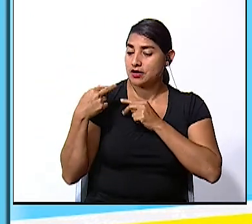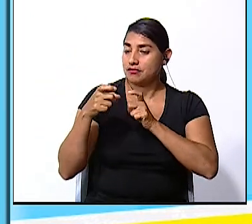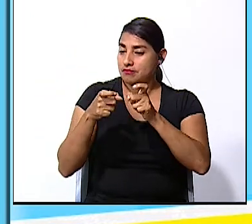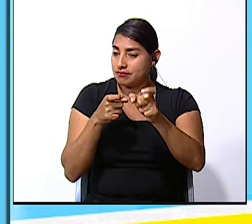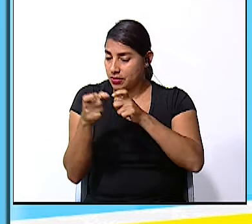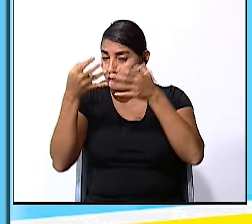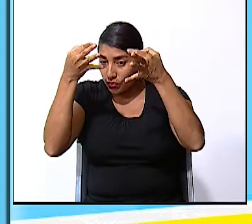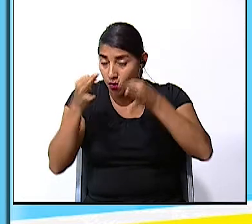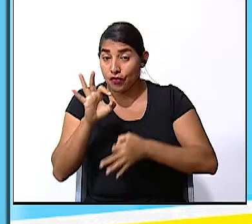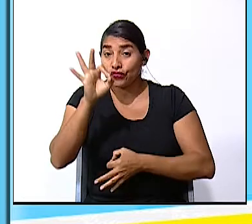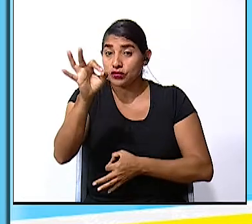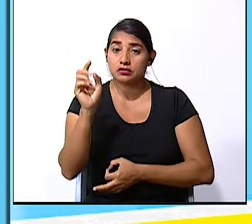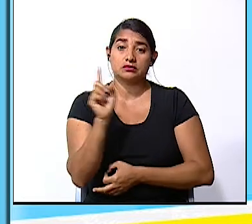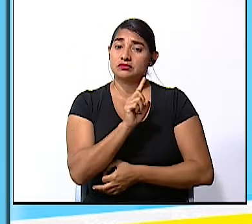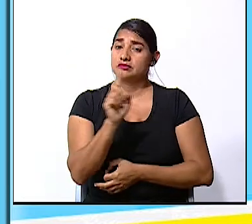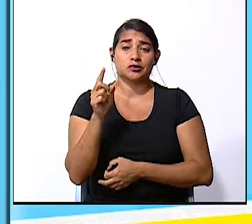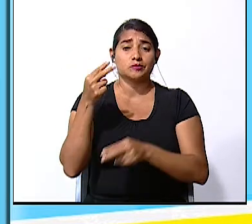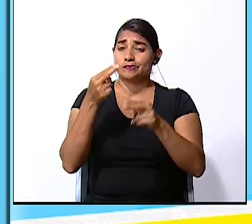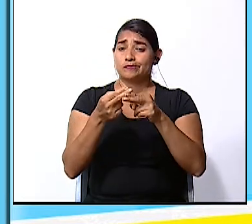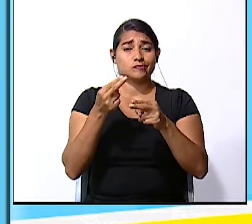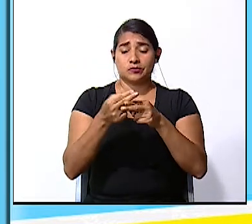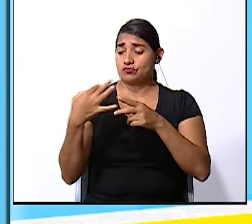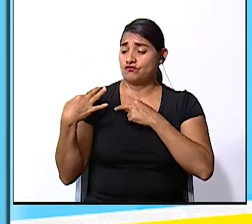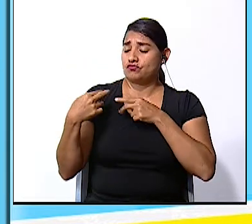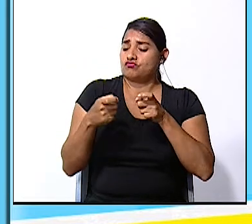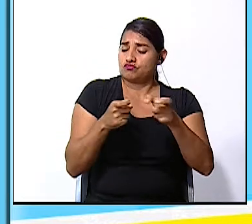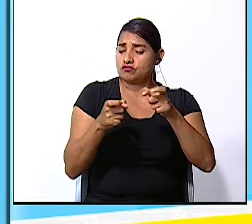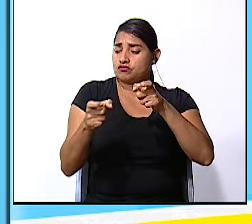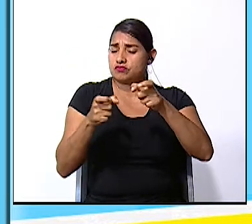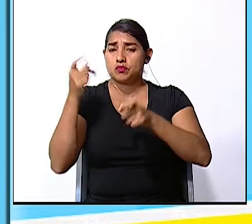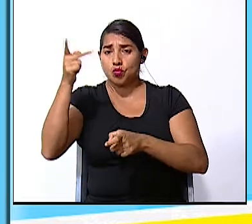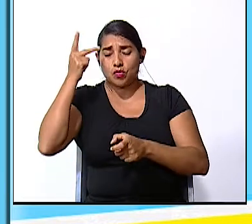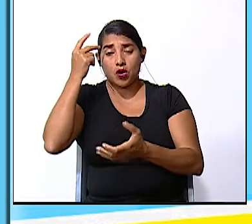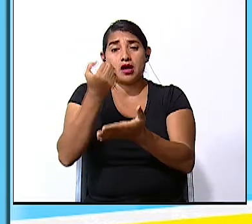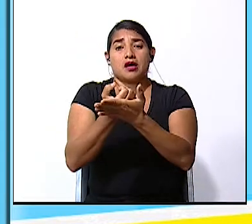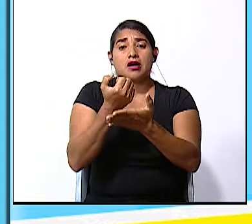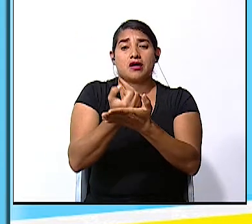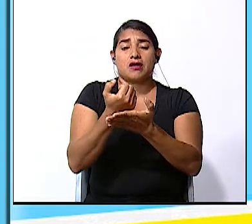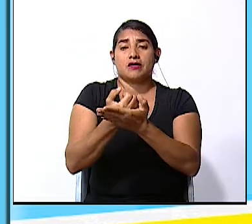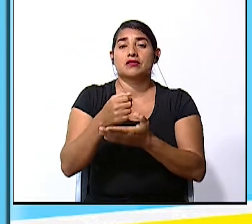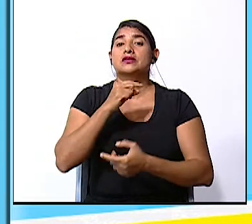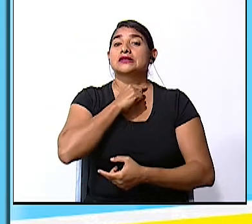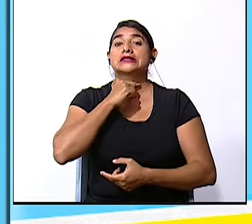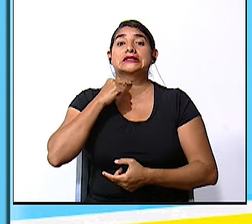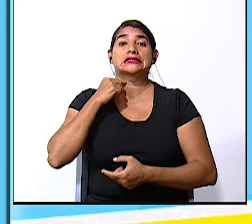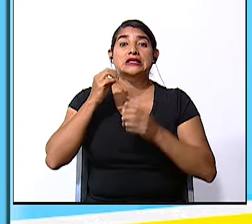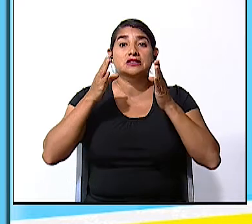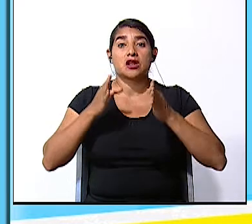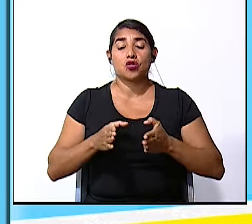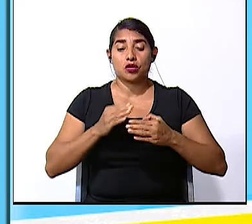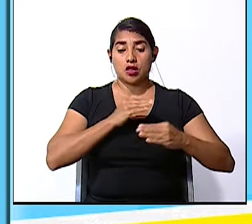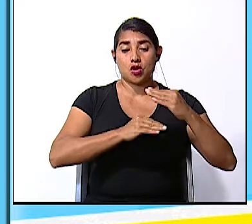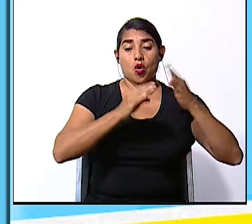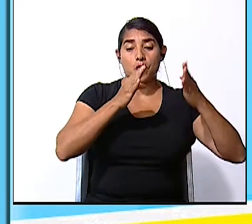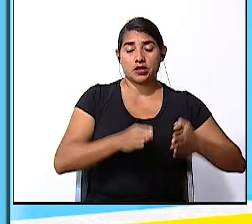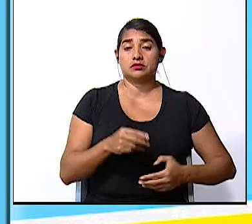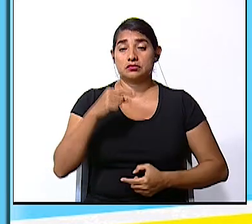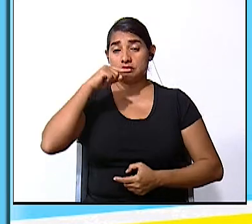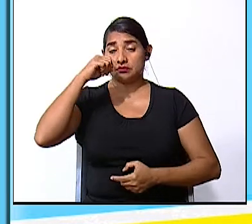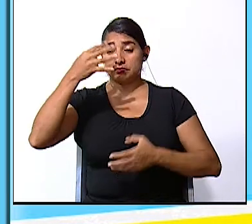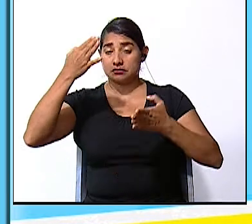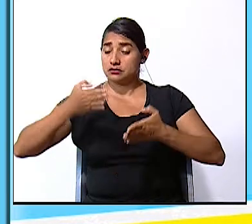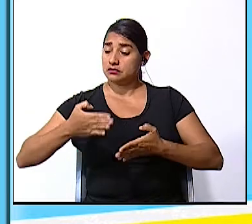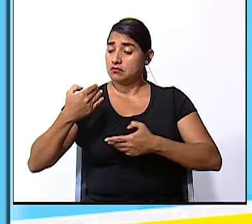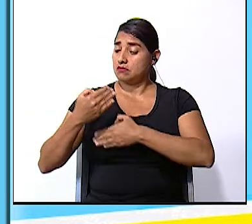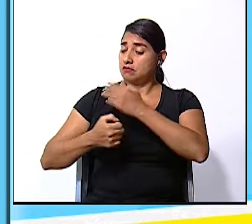decidir nuestro futuro. Los llamados a tomar las riendas del poder político y económico fueron los sacerdotes, comerciantes, burócratas del viejo